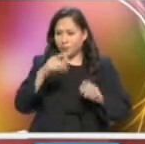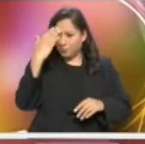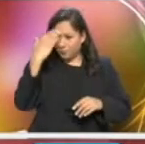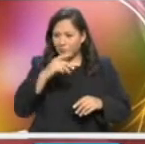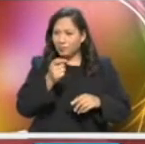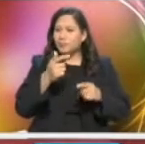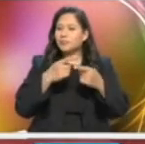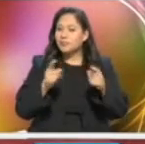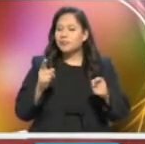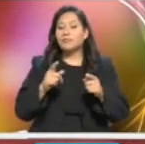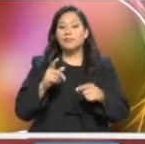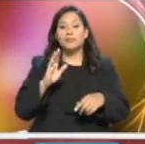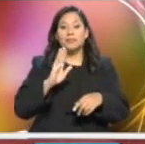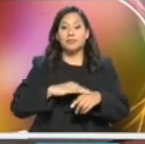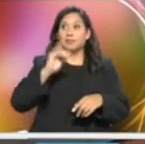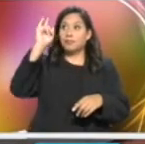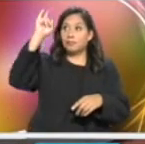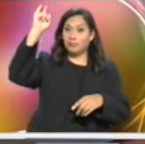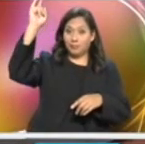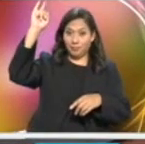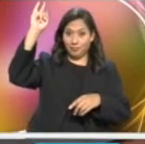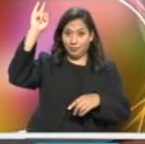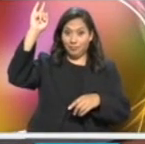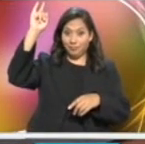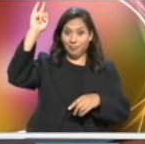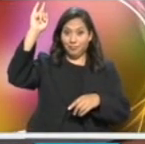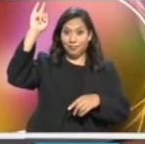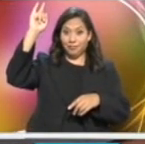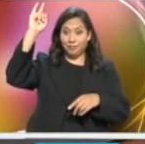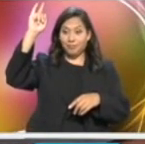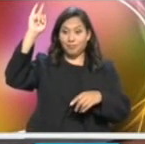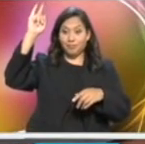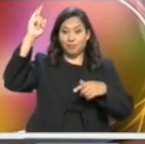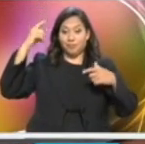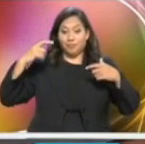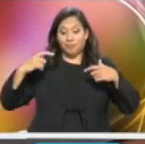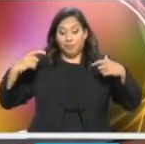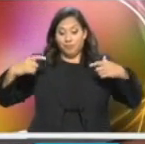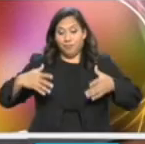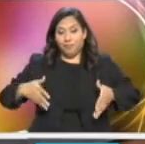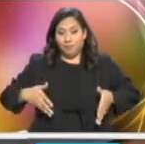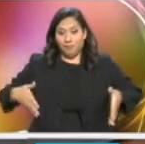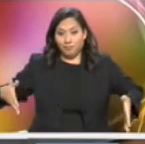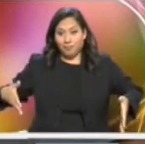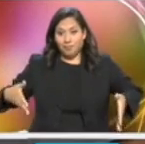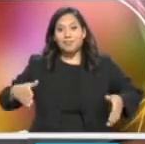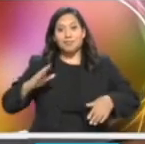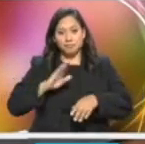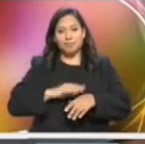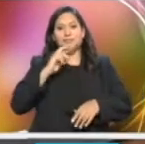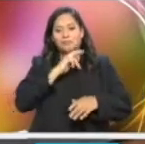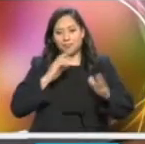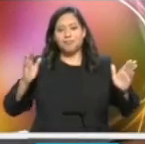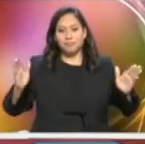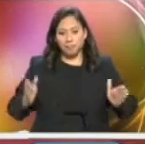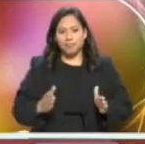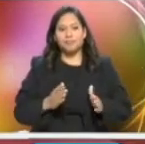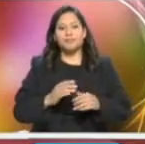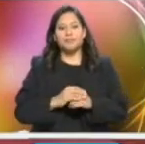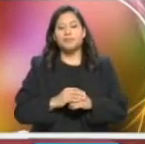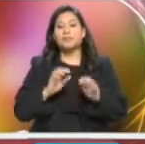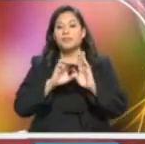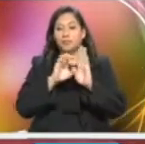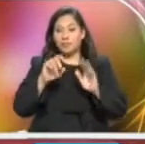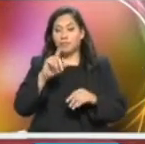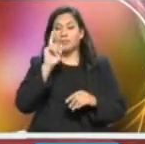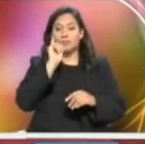varía? Entre más alto eres y entre más voluminoso hacia los lados eres, más rápido bajas. Es decir, si